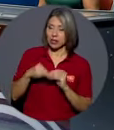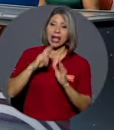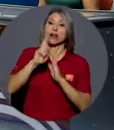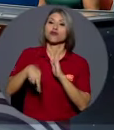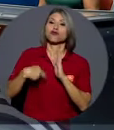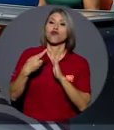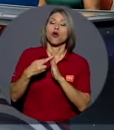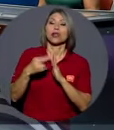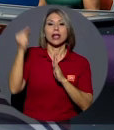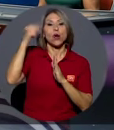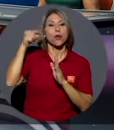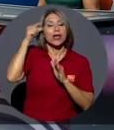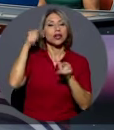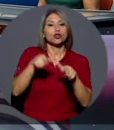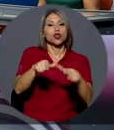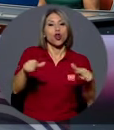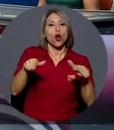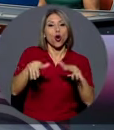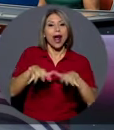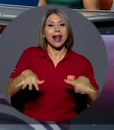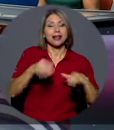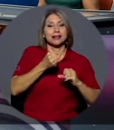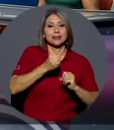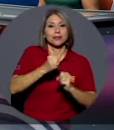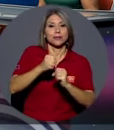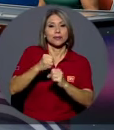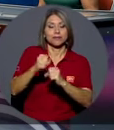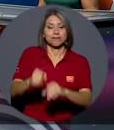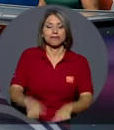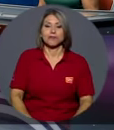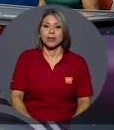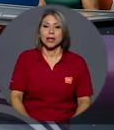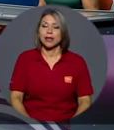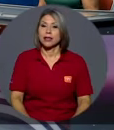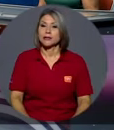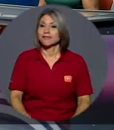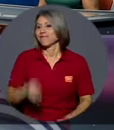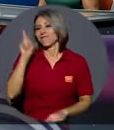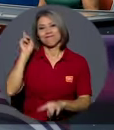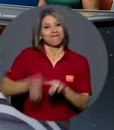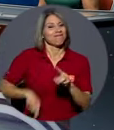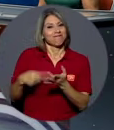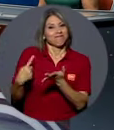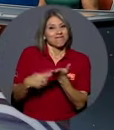el rol de los gobiernos locales. A ver, es indiscutible,